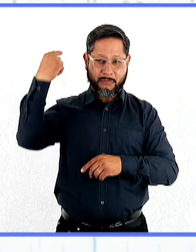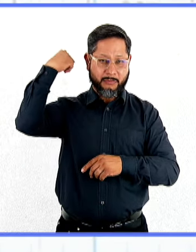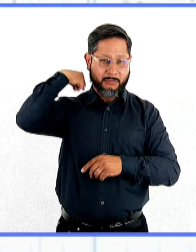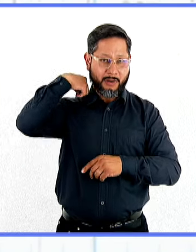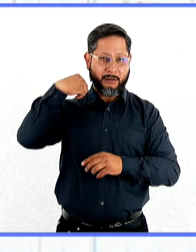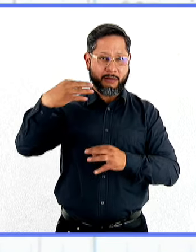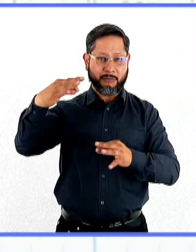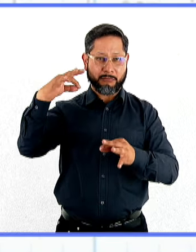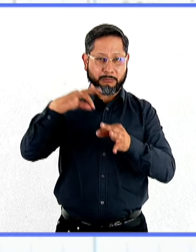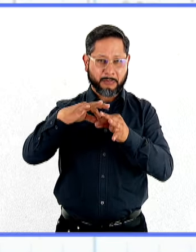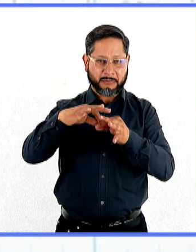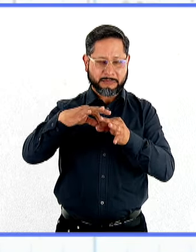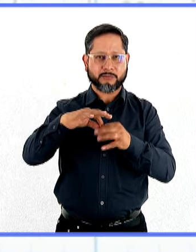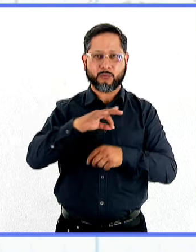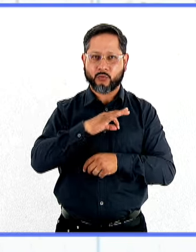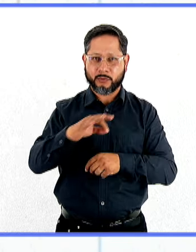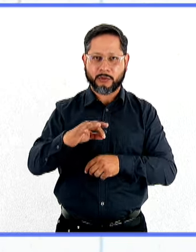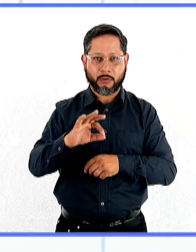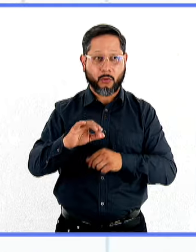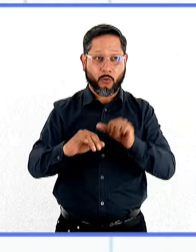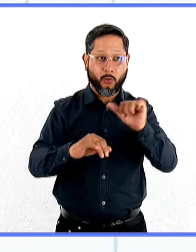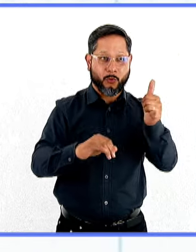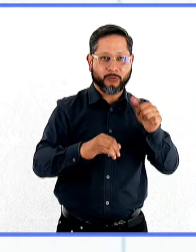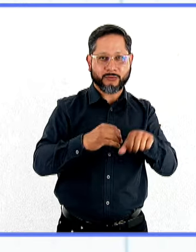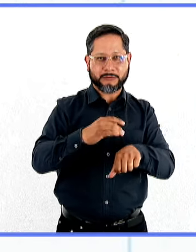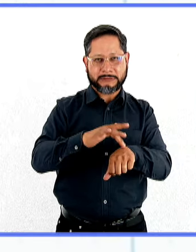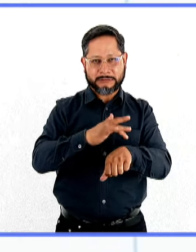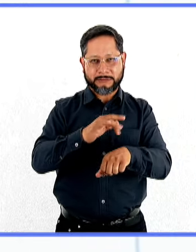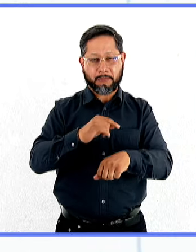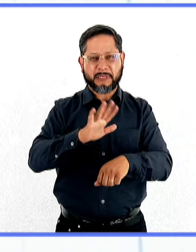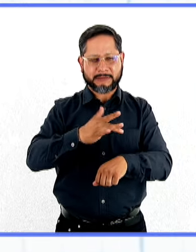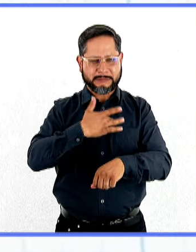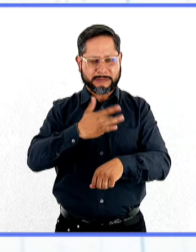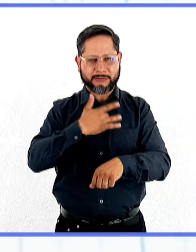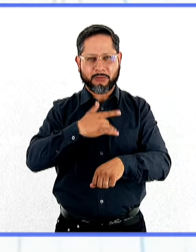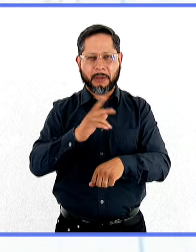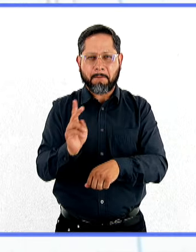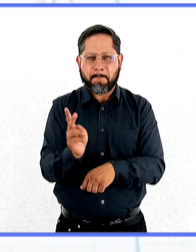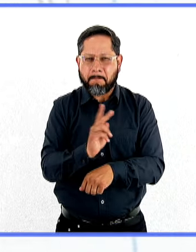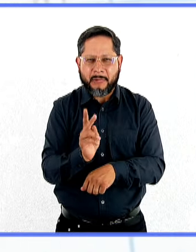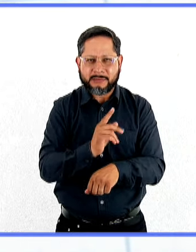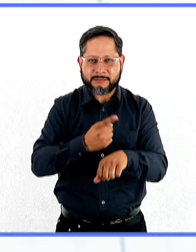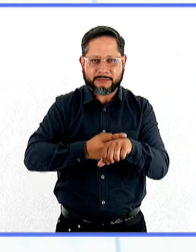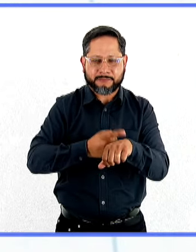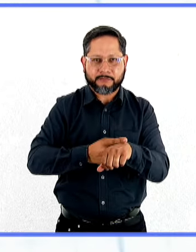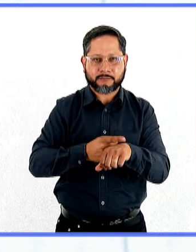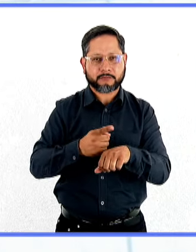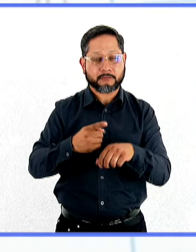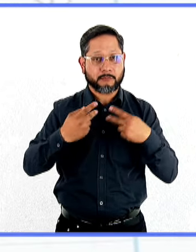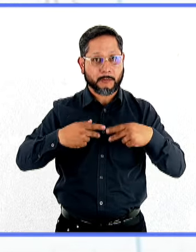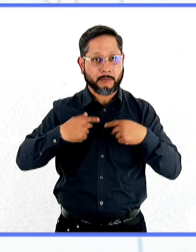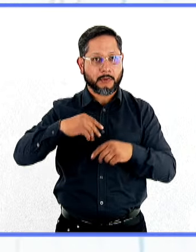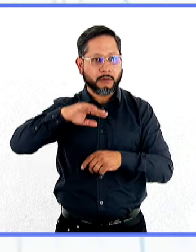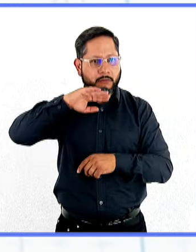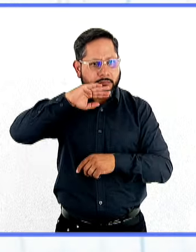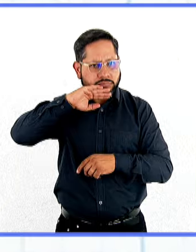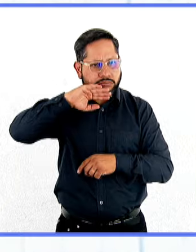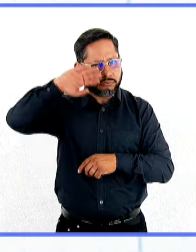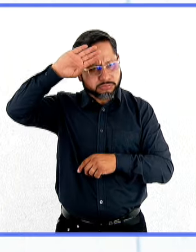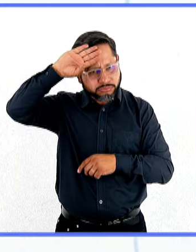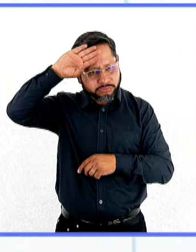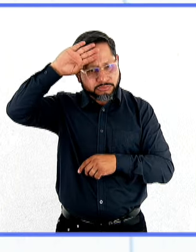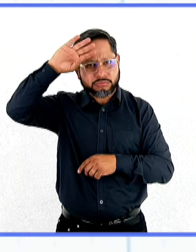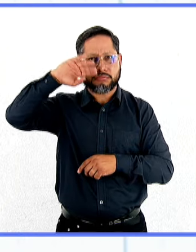además puede confundirse con otros padecimientos pues comparte síntomas con otras enfermedades los pacientes tienen fiebre crecimiento de los